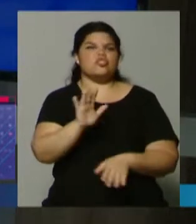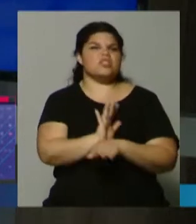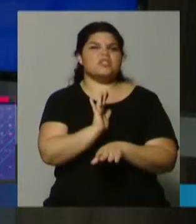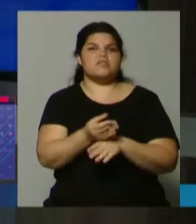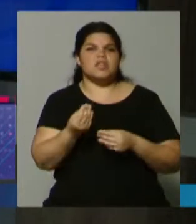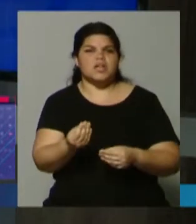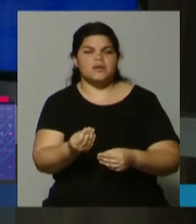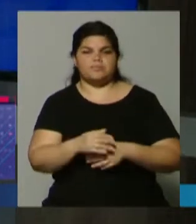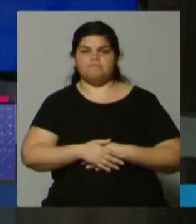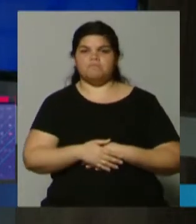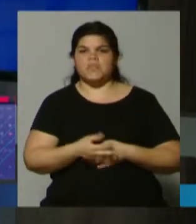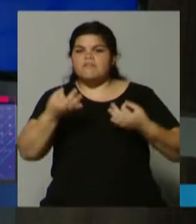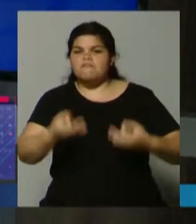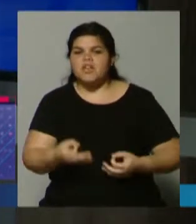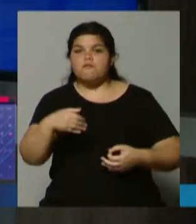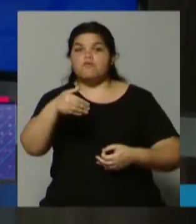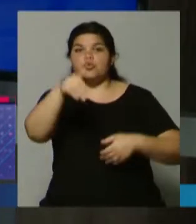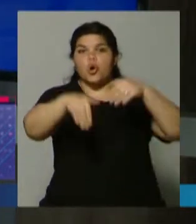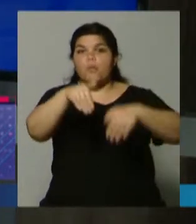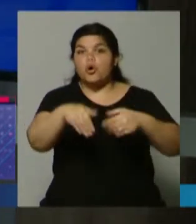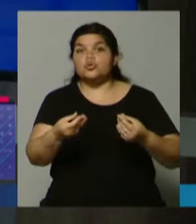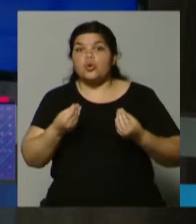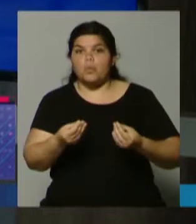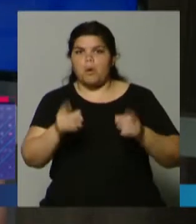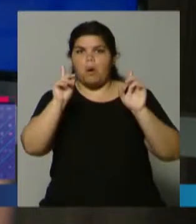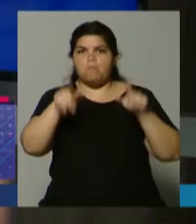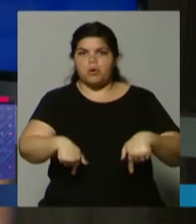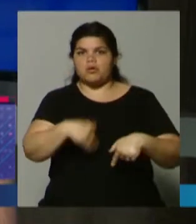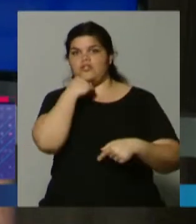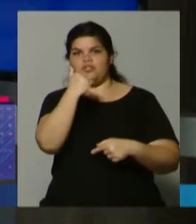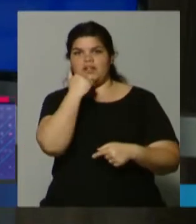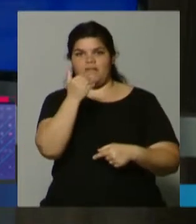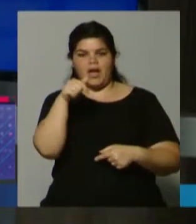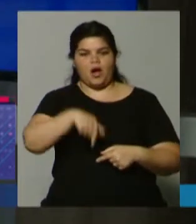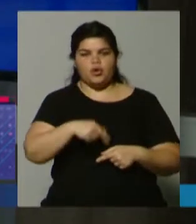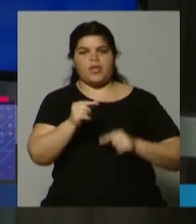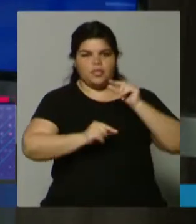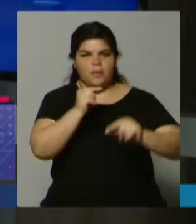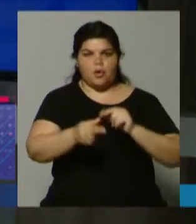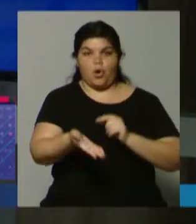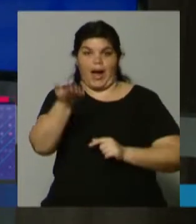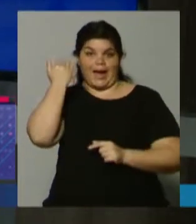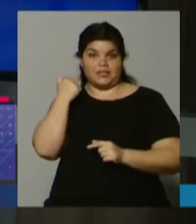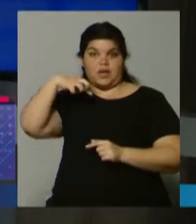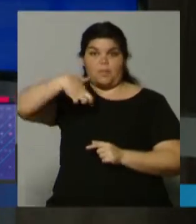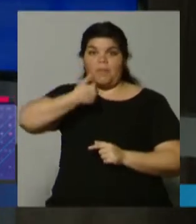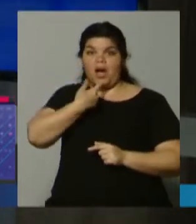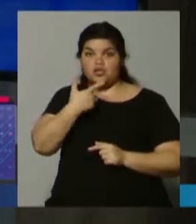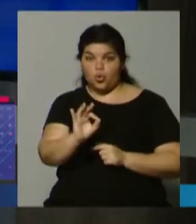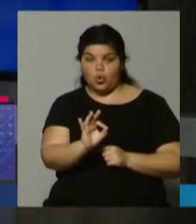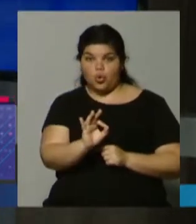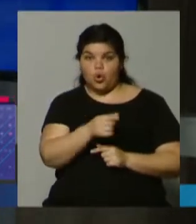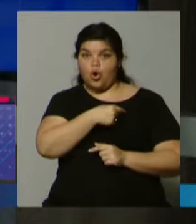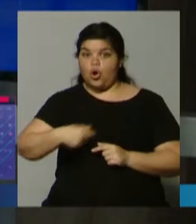no lo sabemos porque todavía tenemos que procesar un poco más qué fue Claro. lo que pasó. Ha mejorado respecto a la PASO de gobernador.